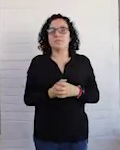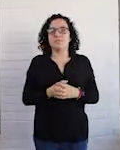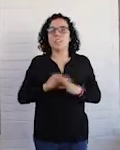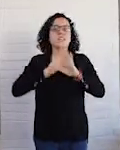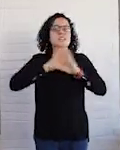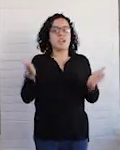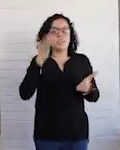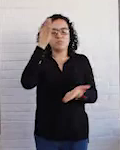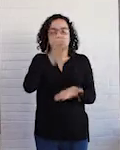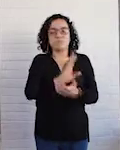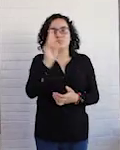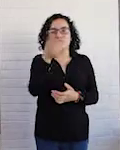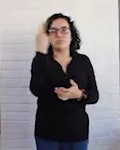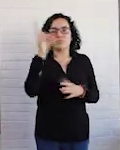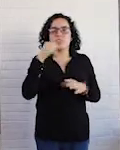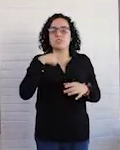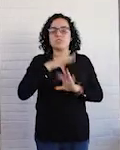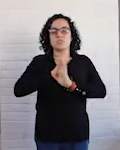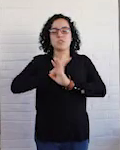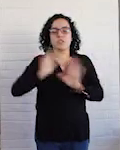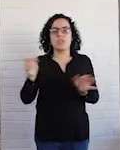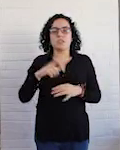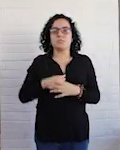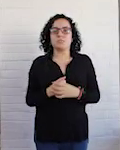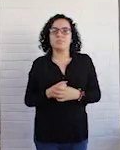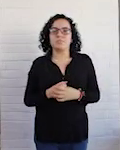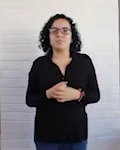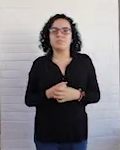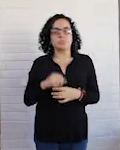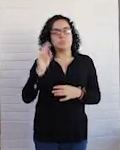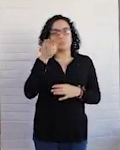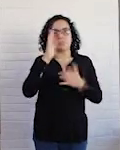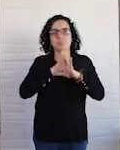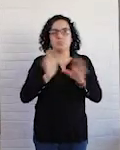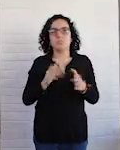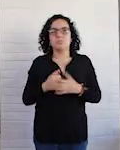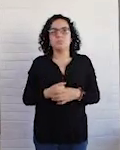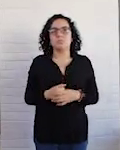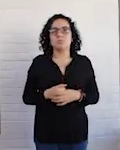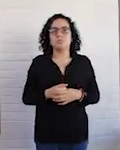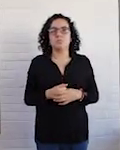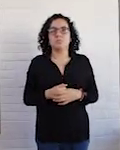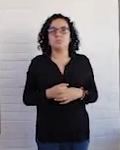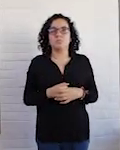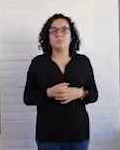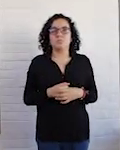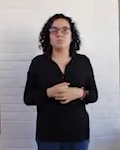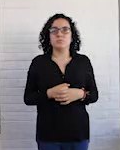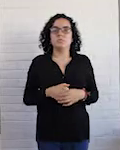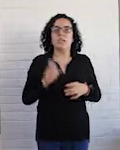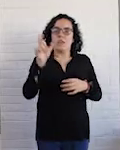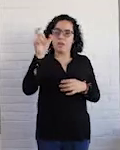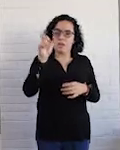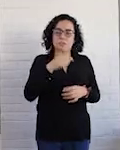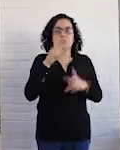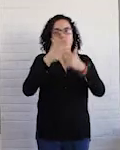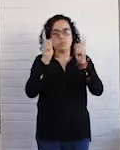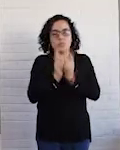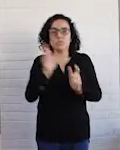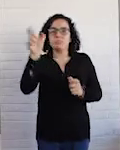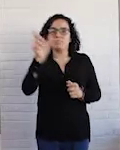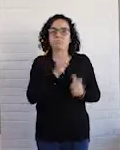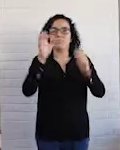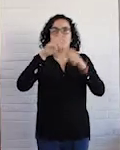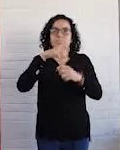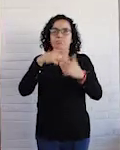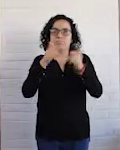momento de estos muchachos. Consumiendo todos, los incluyan ahí también, a los X, a los baby boomers